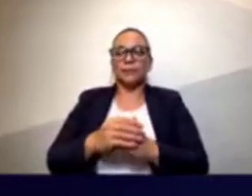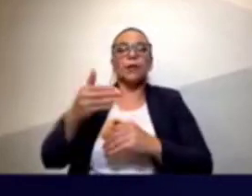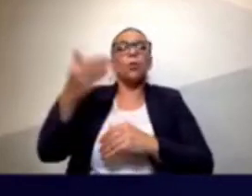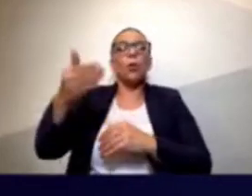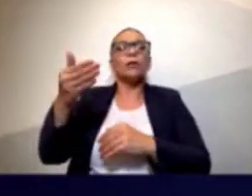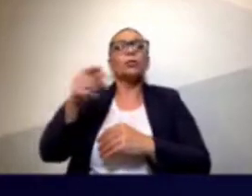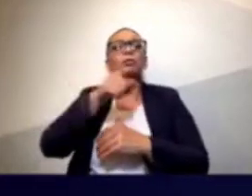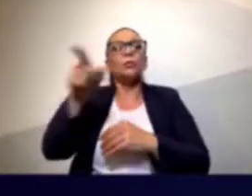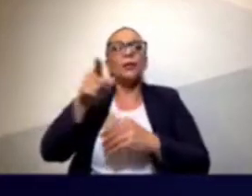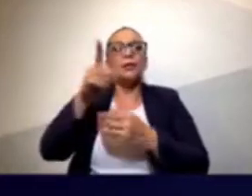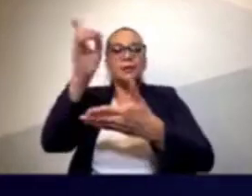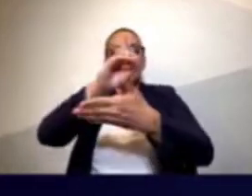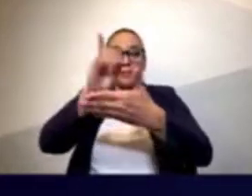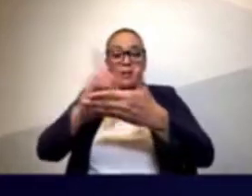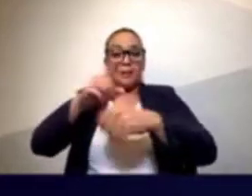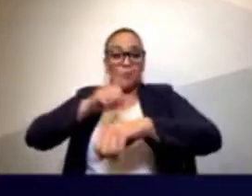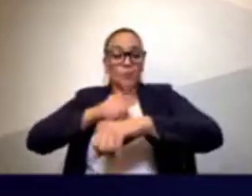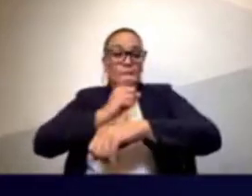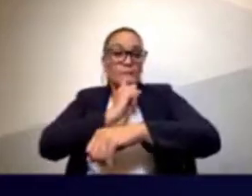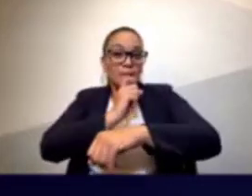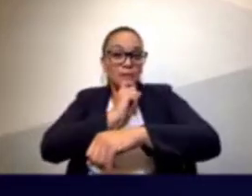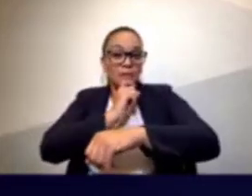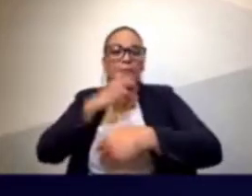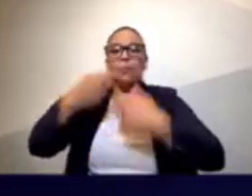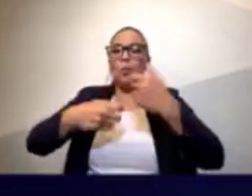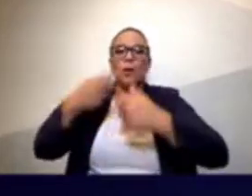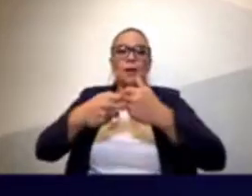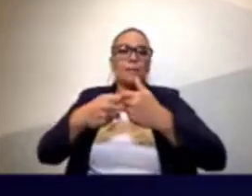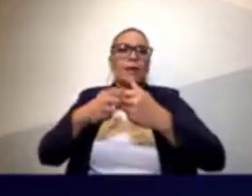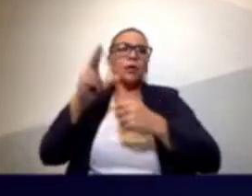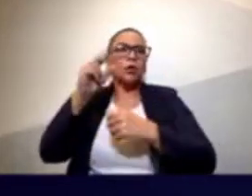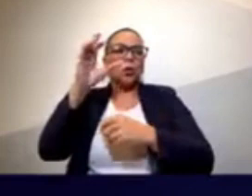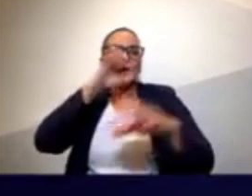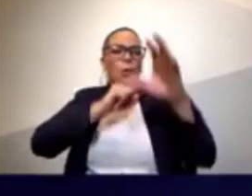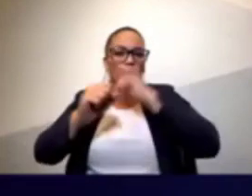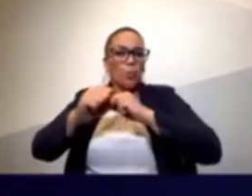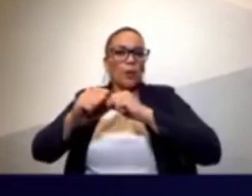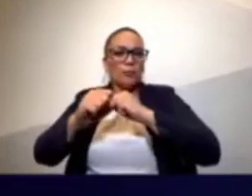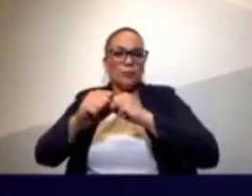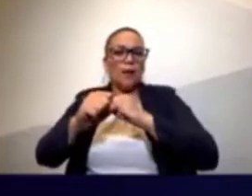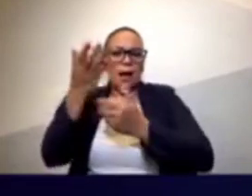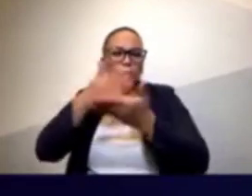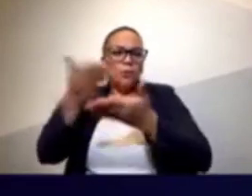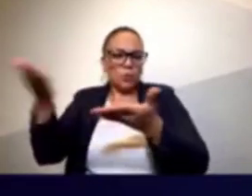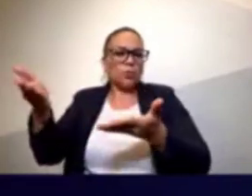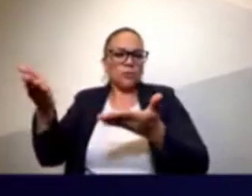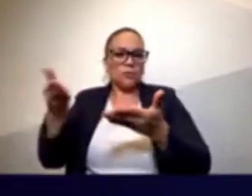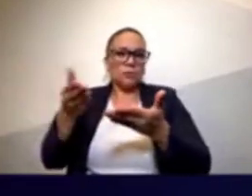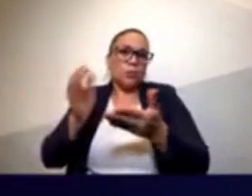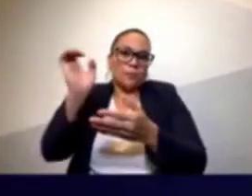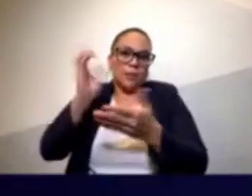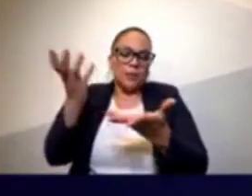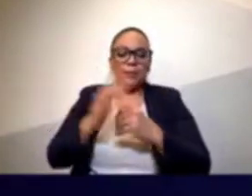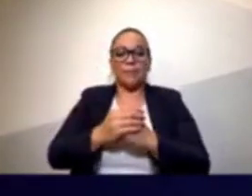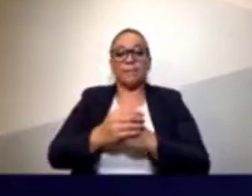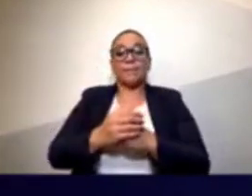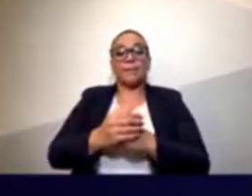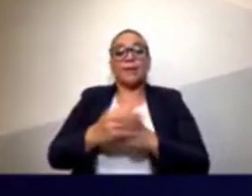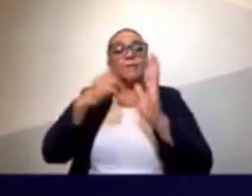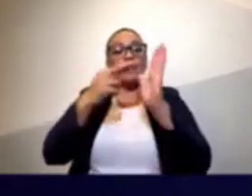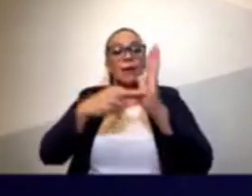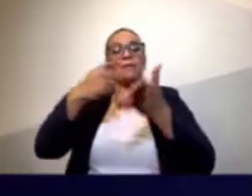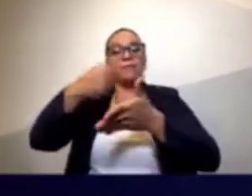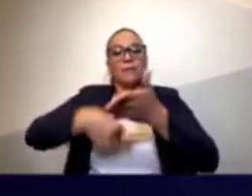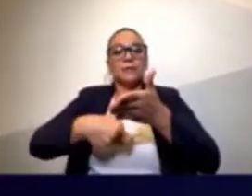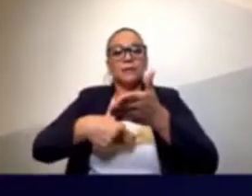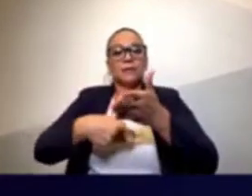en crisis, tiene el problema de que no toma en consideración una serie de elementos. En el caso de la regla fiscal, metimos